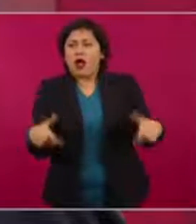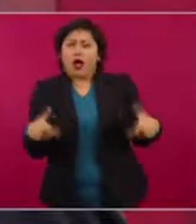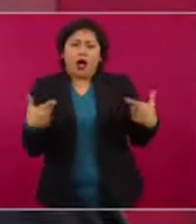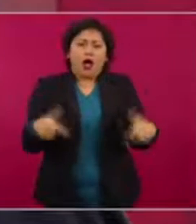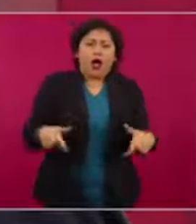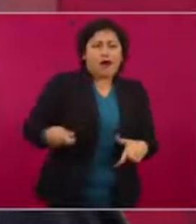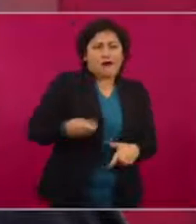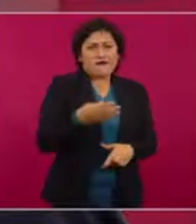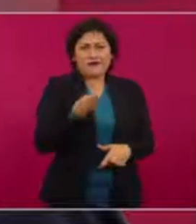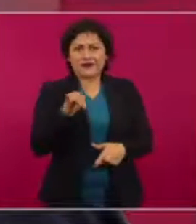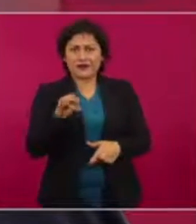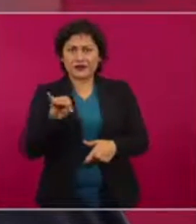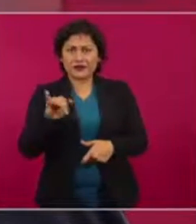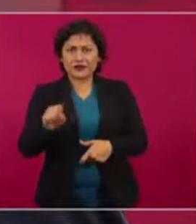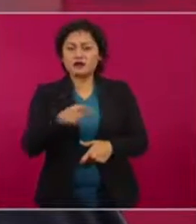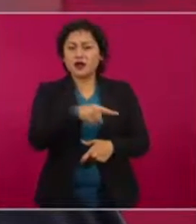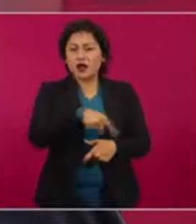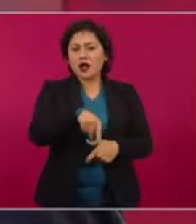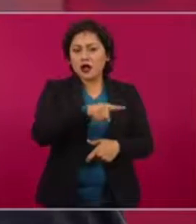que celebraron